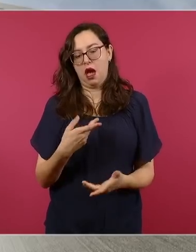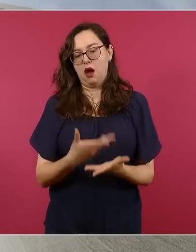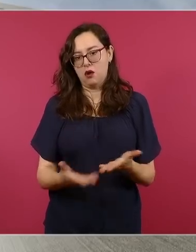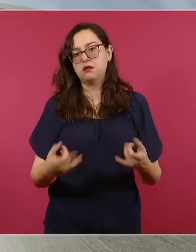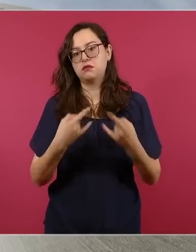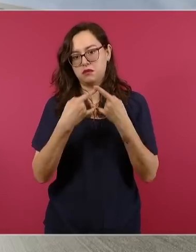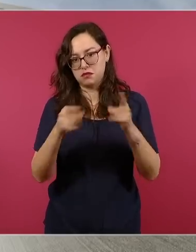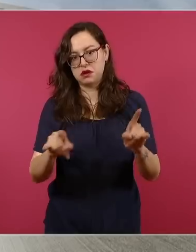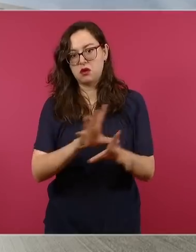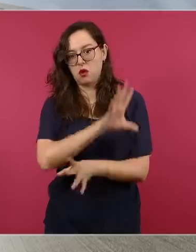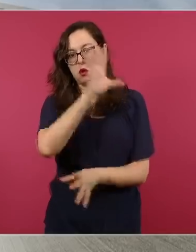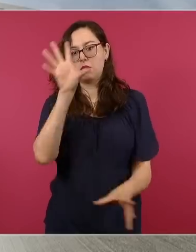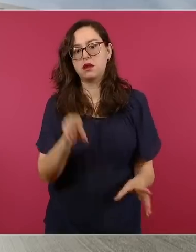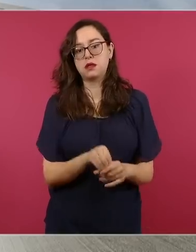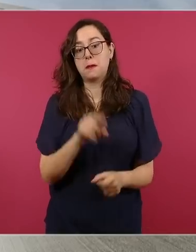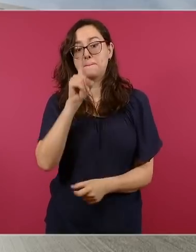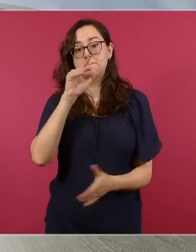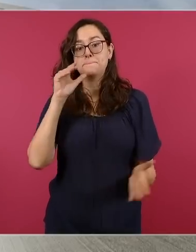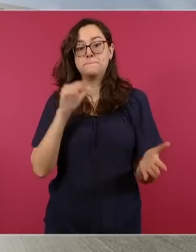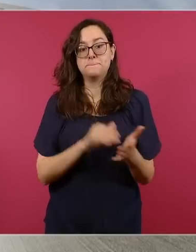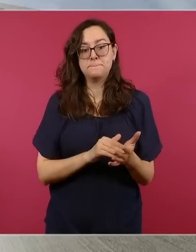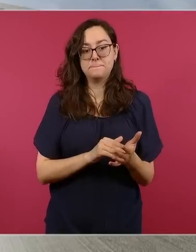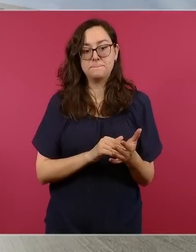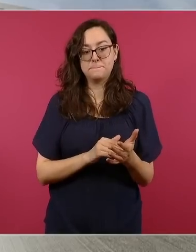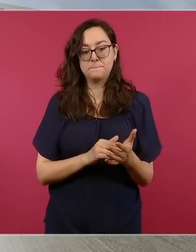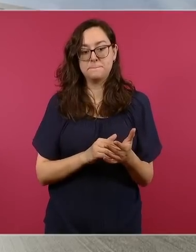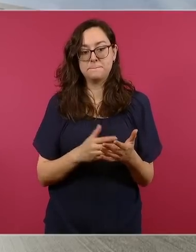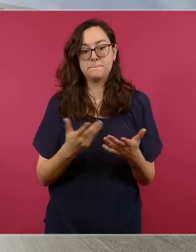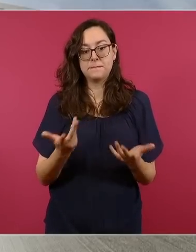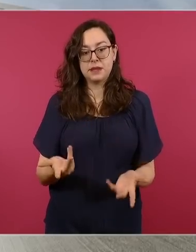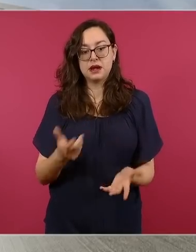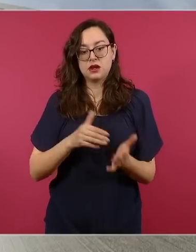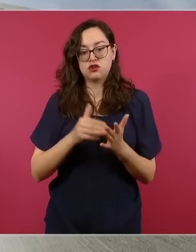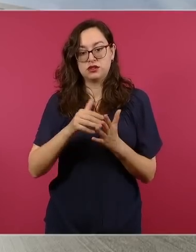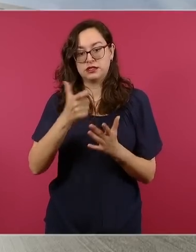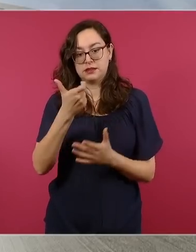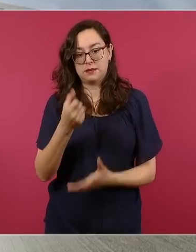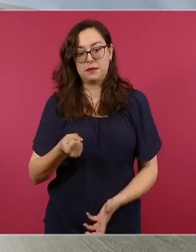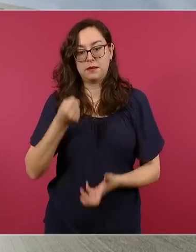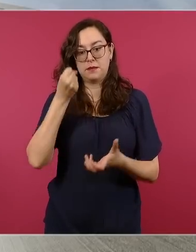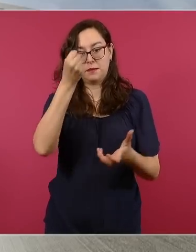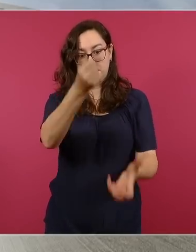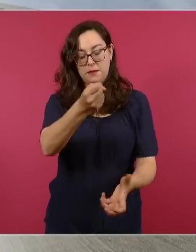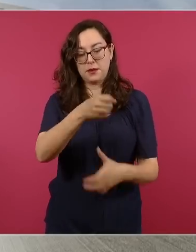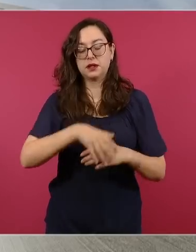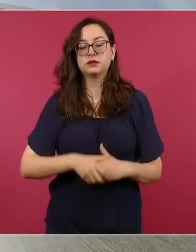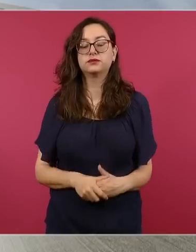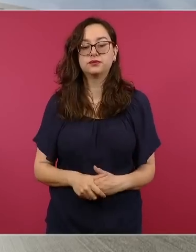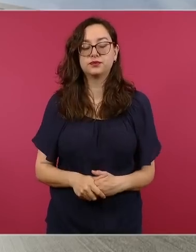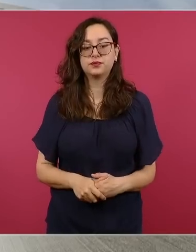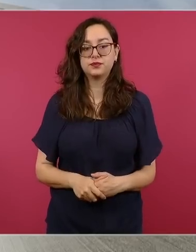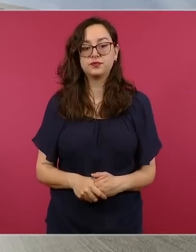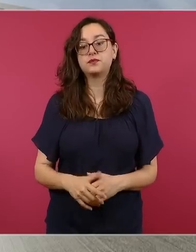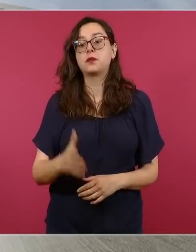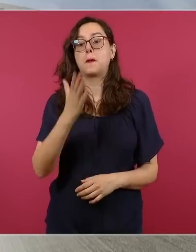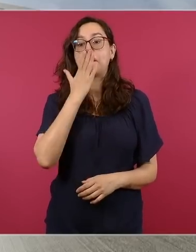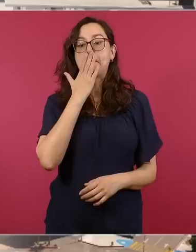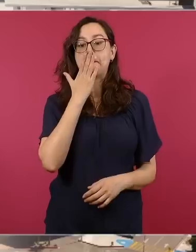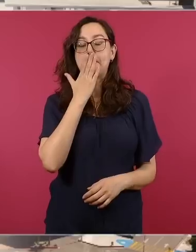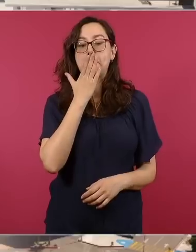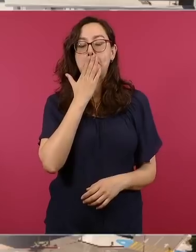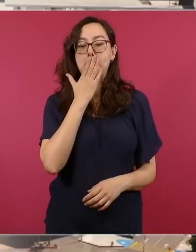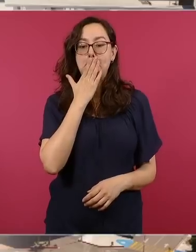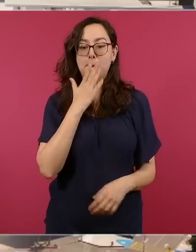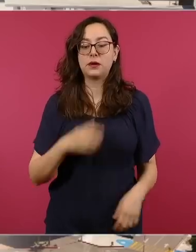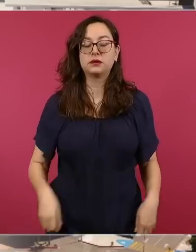1.504 millones de pesos. También ahí se puso en operación el Hospital General de Mazatlán. En Sonora